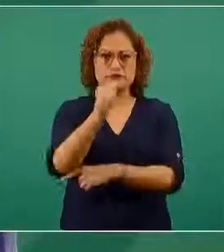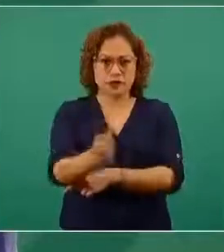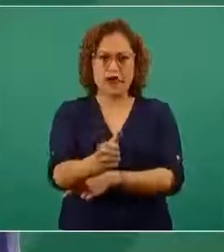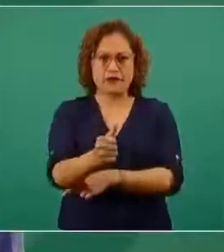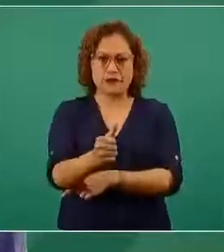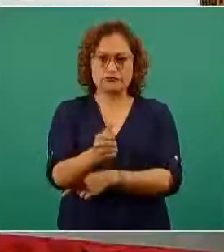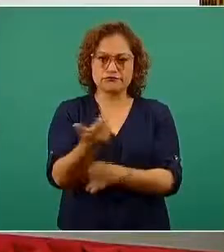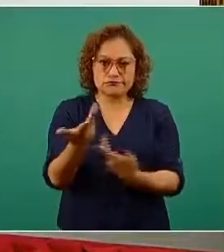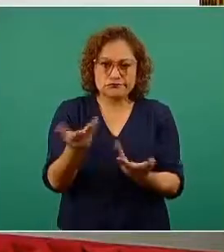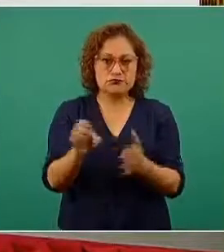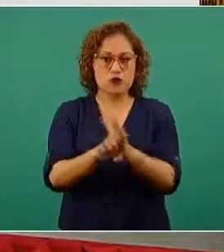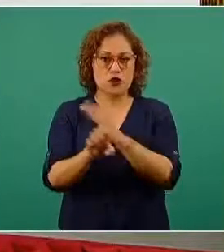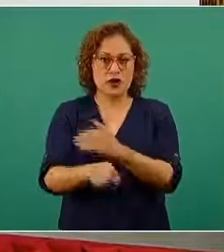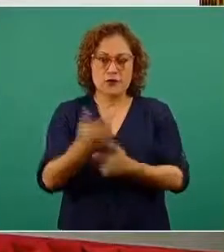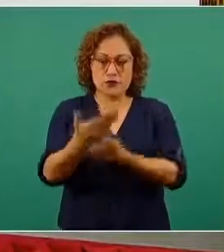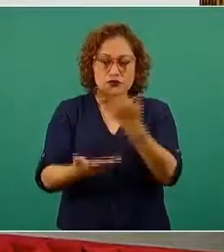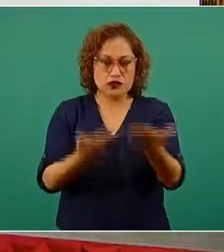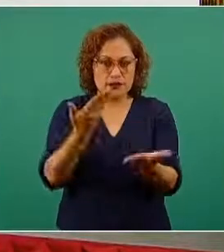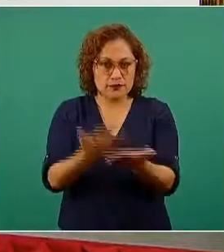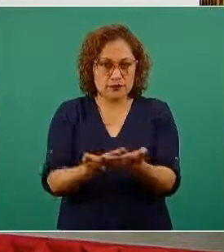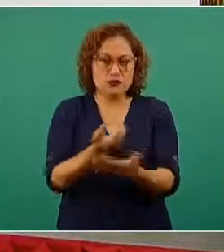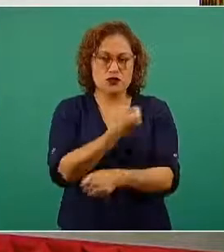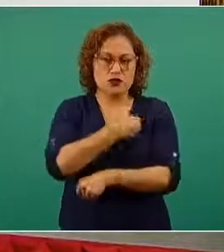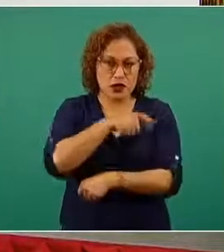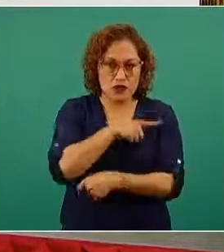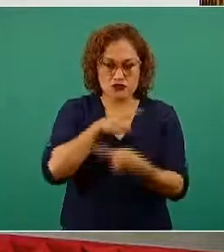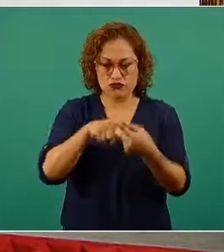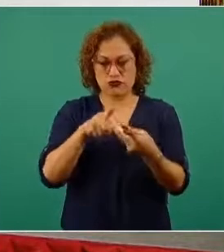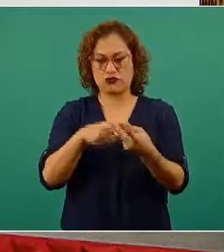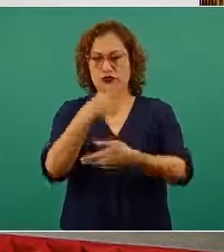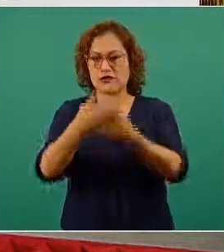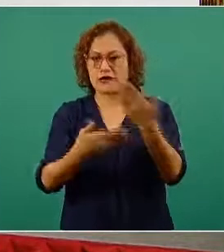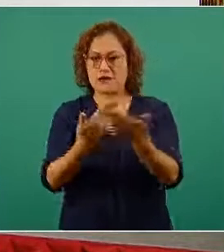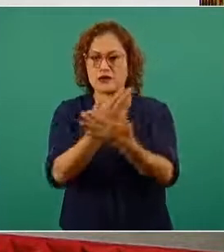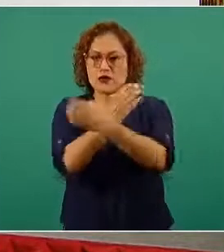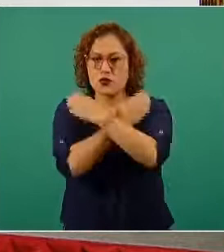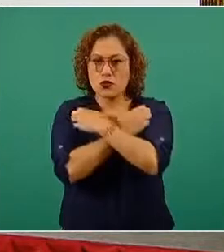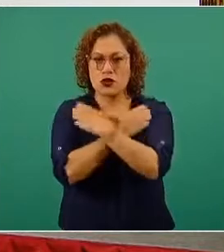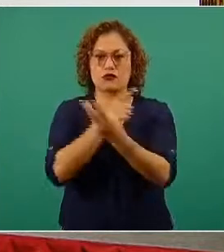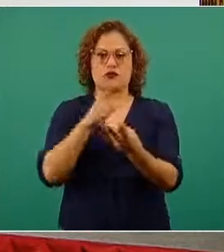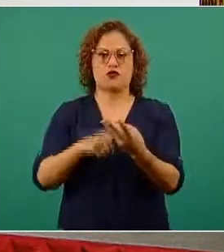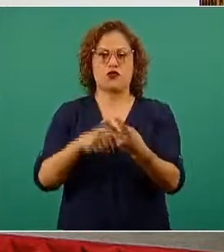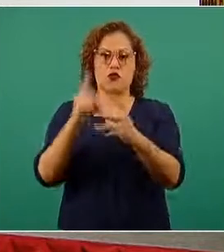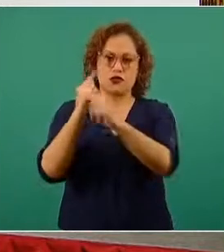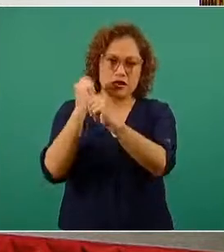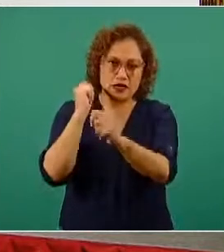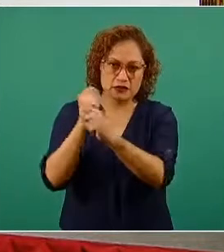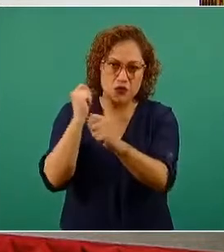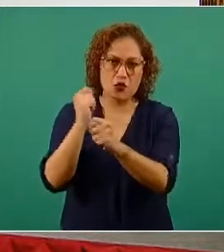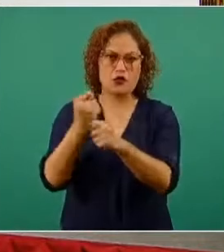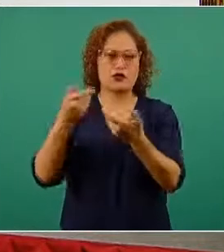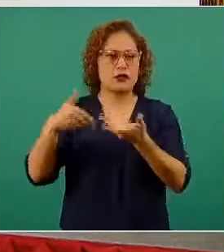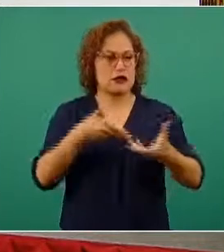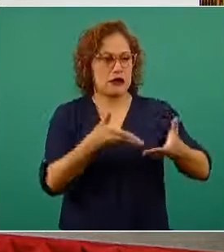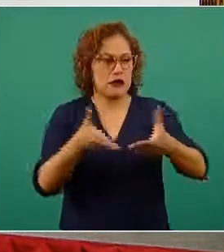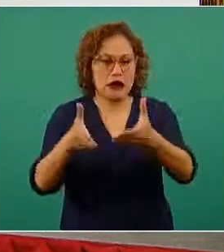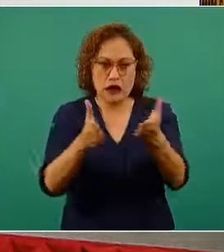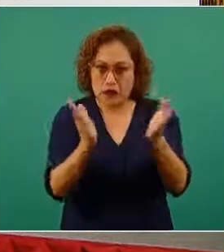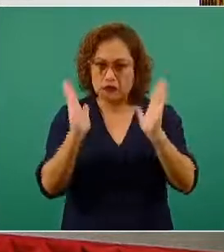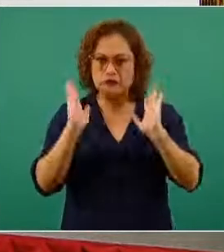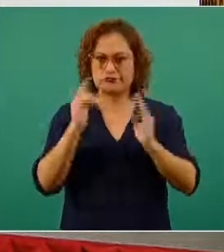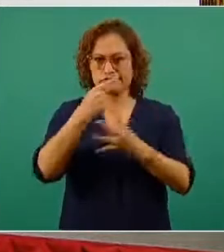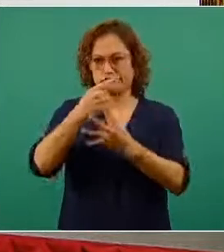salud, servicios educativos, servicios de transporte, acceso en los caminos,